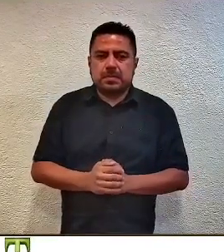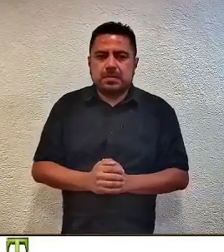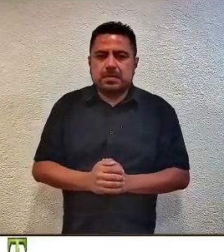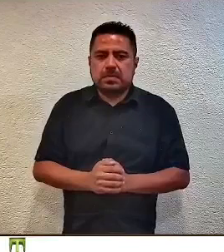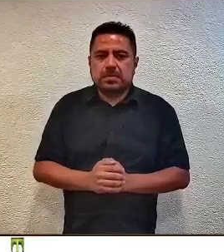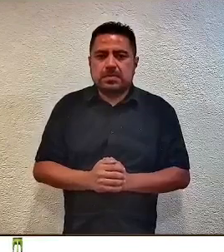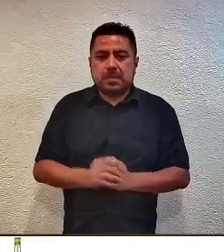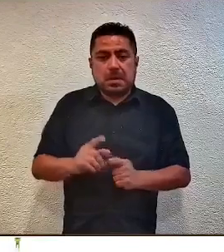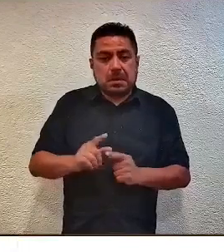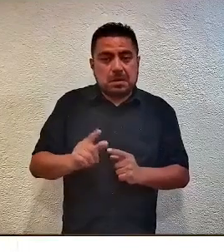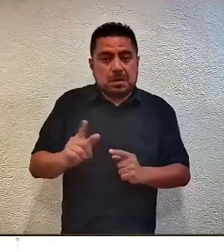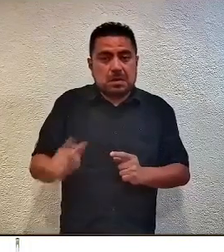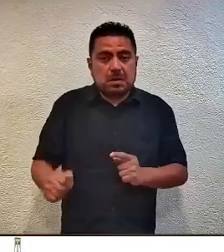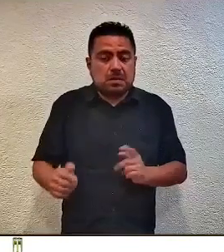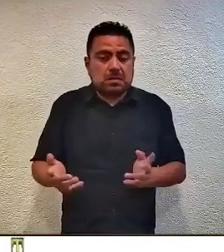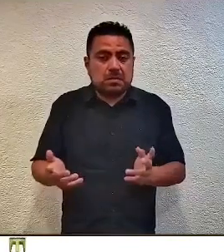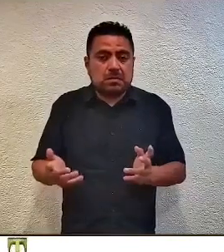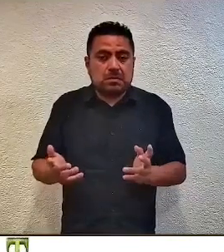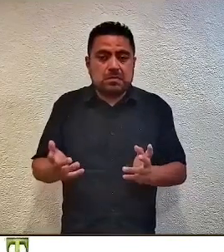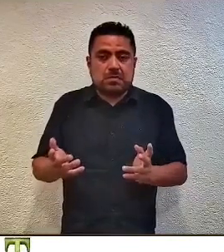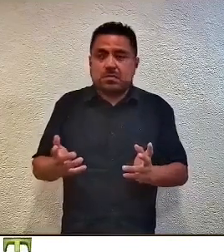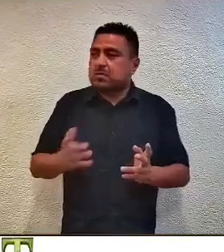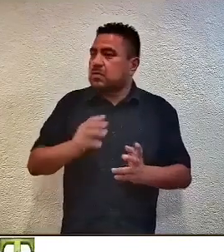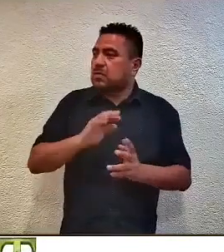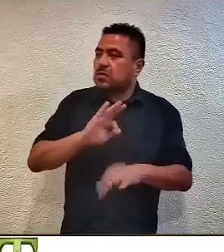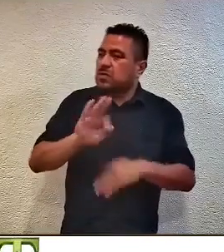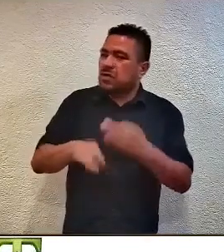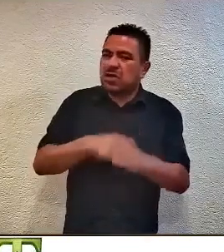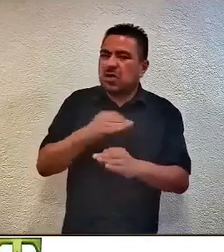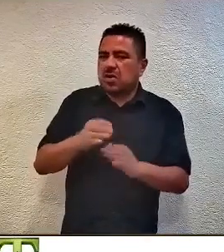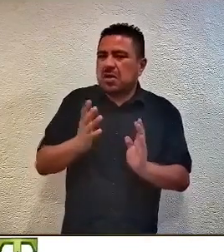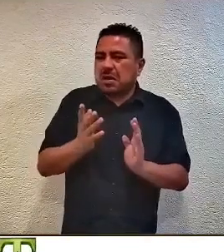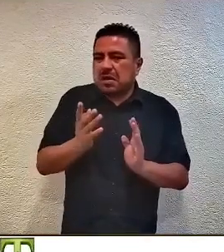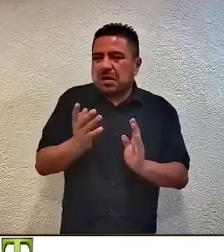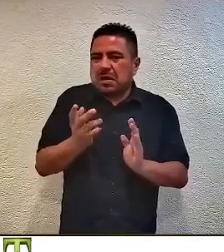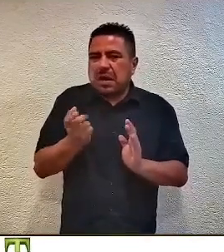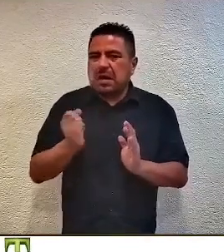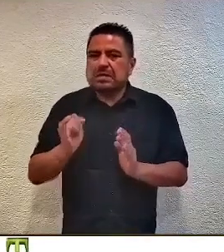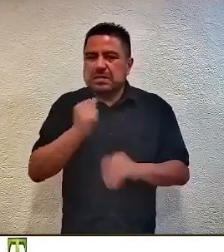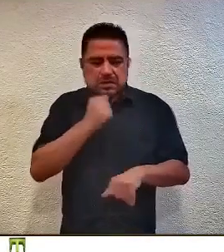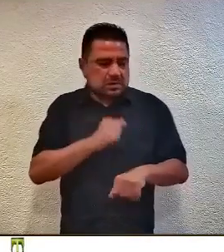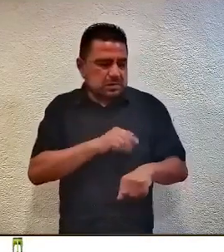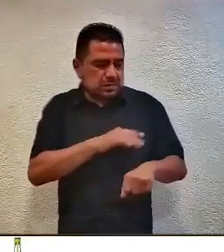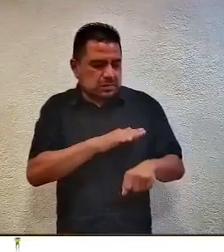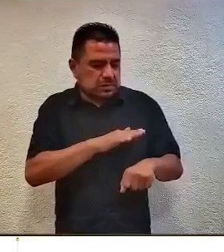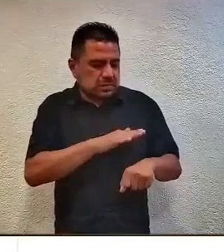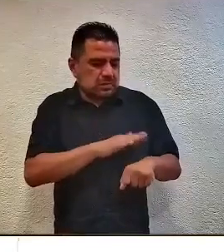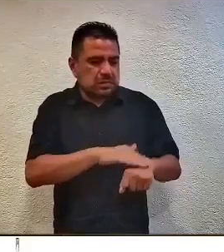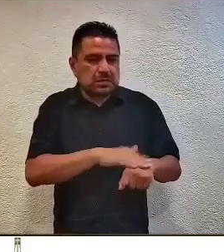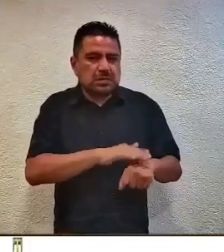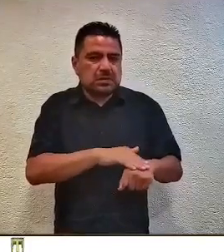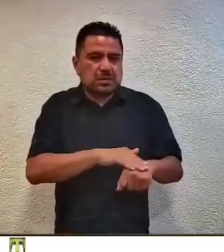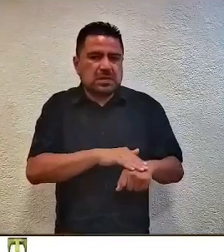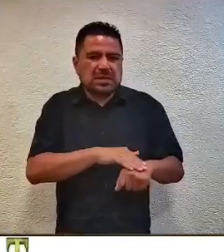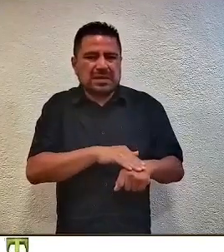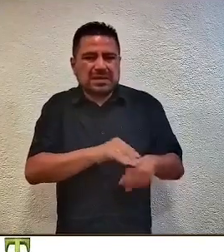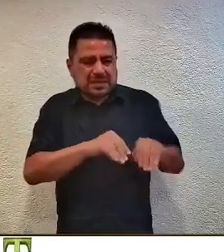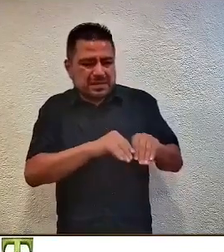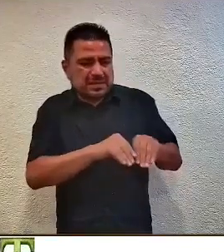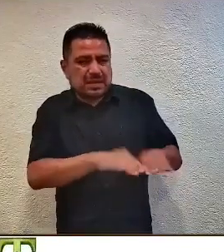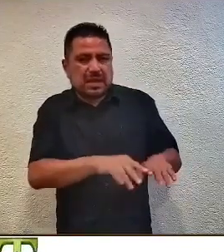En consecuencia, toda vez que las notificaciones o que la